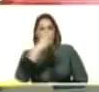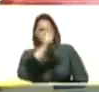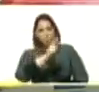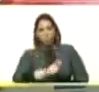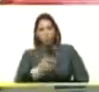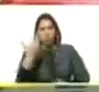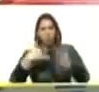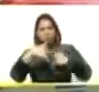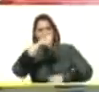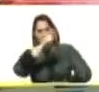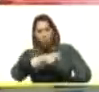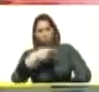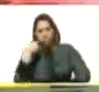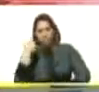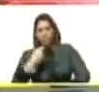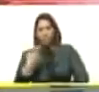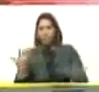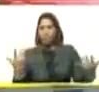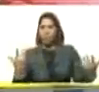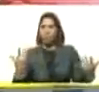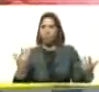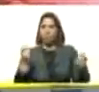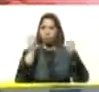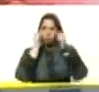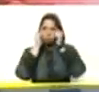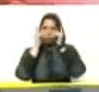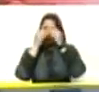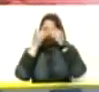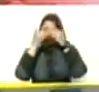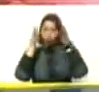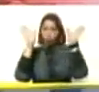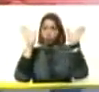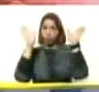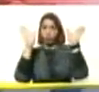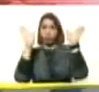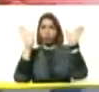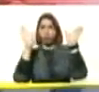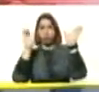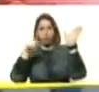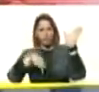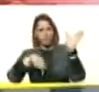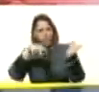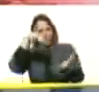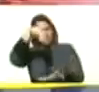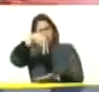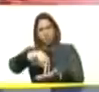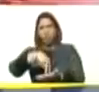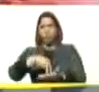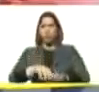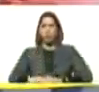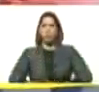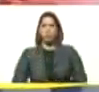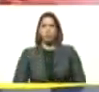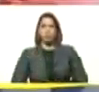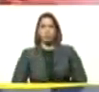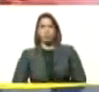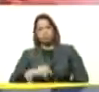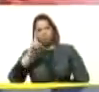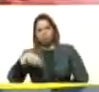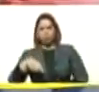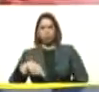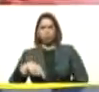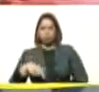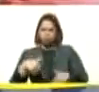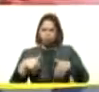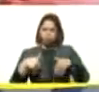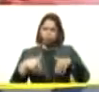aquel hombre que nos despertó, que nos puso de pie y nos puso en marcha hacia